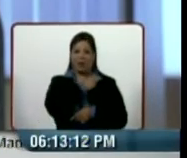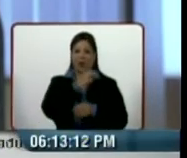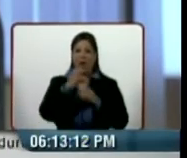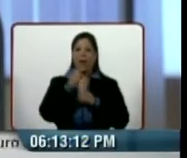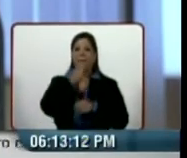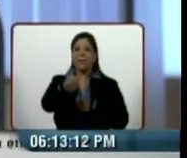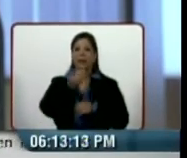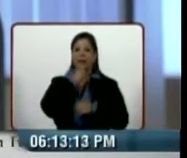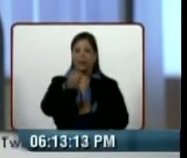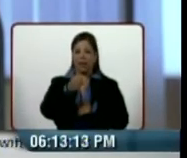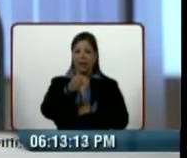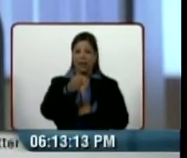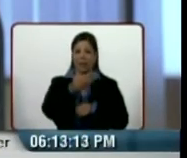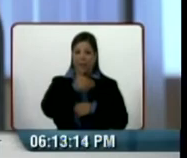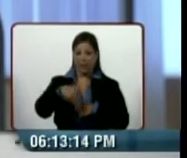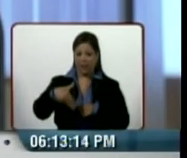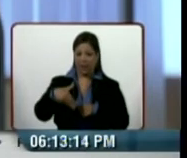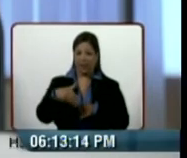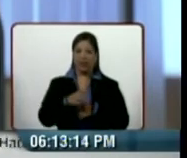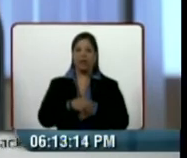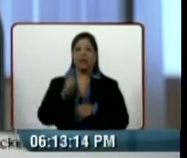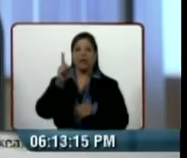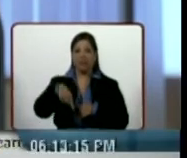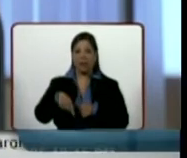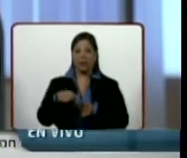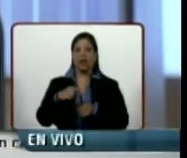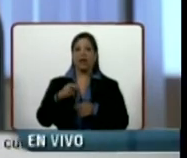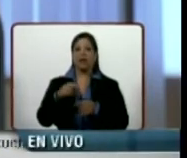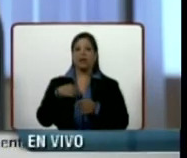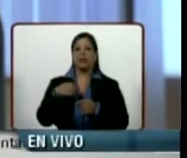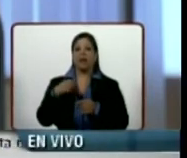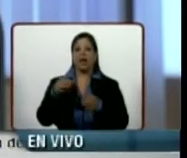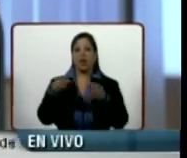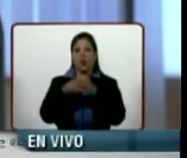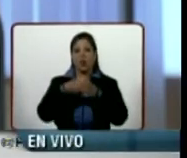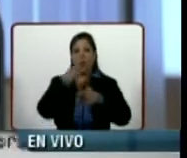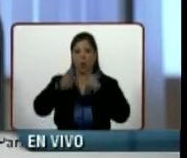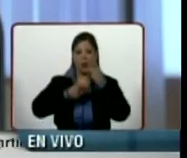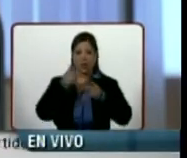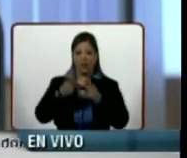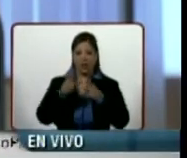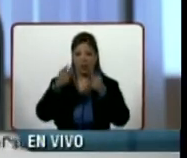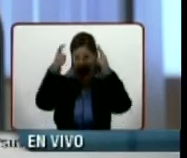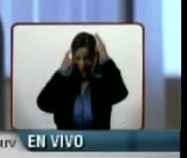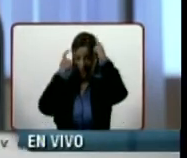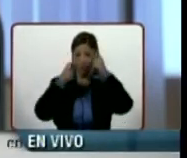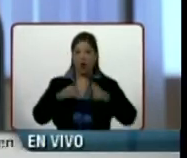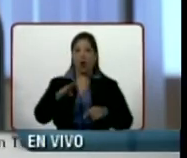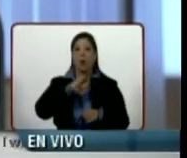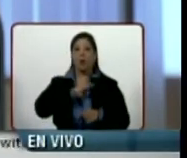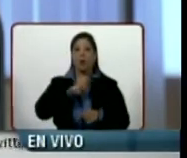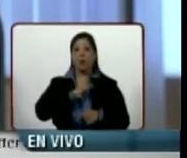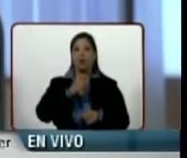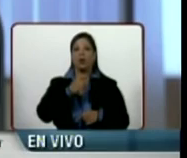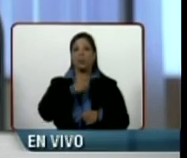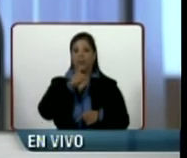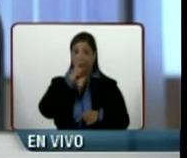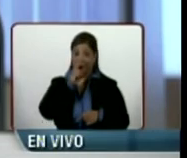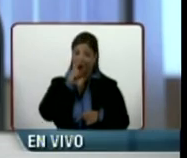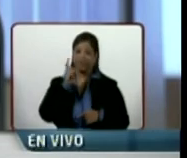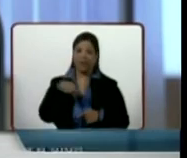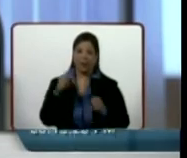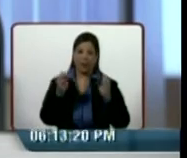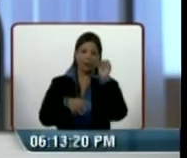manila sino también la cuenta de twitter del partido socialista unido de venezuela la propia cuenta del presidente y hoy candidato